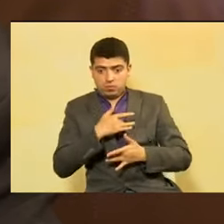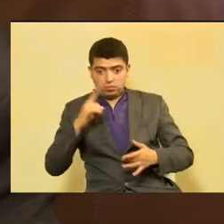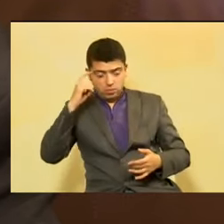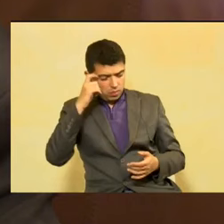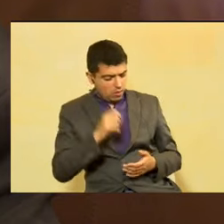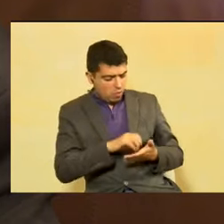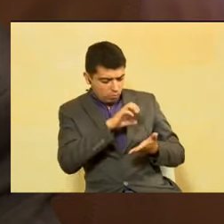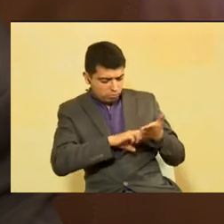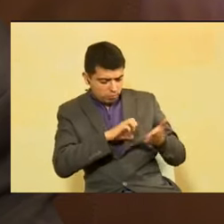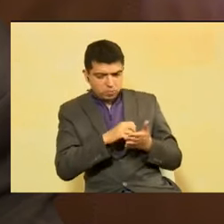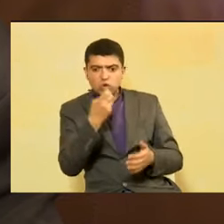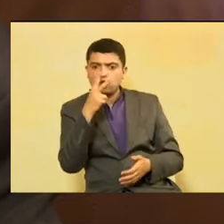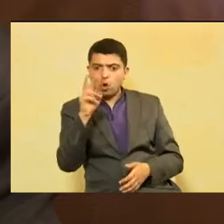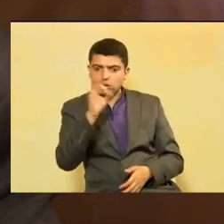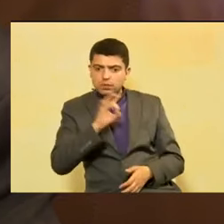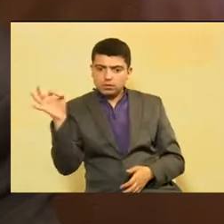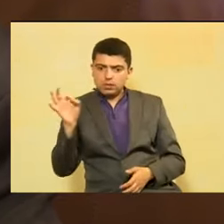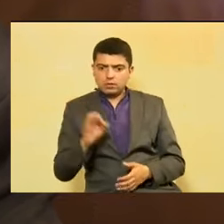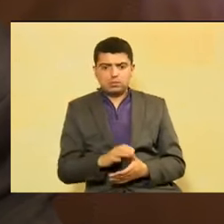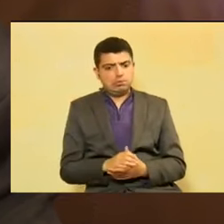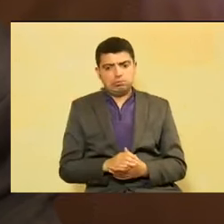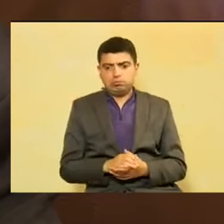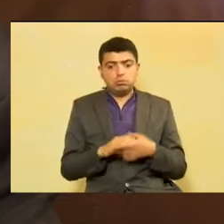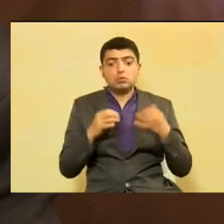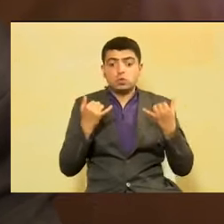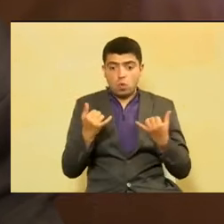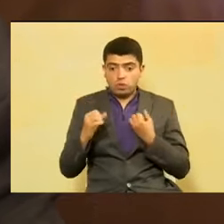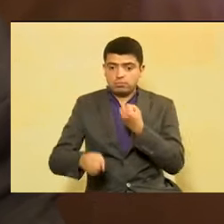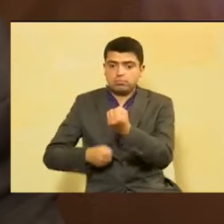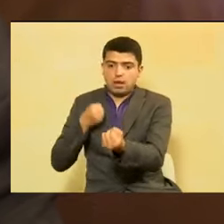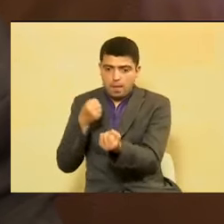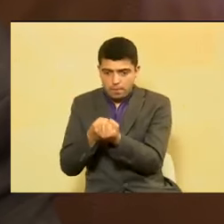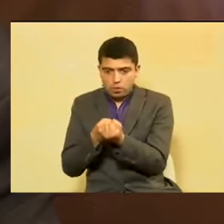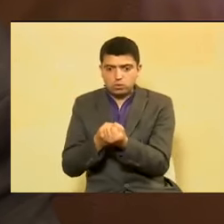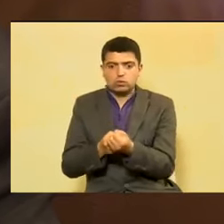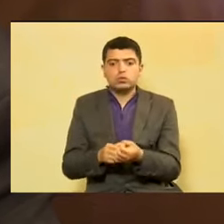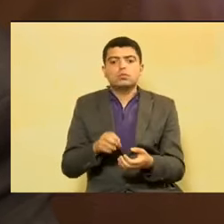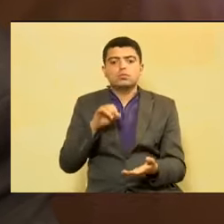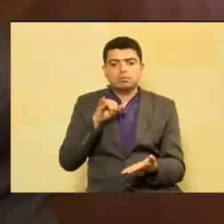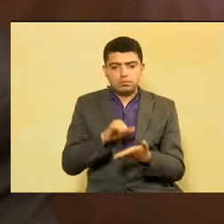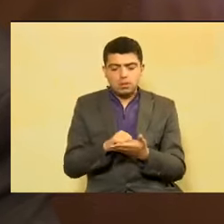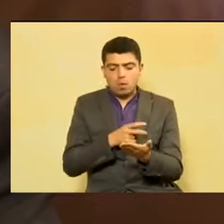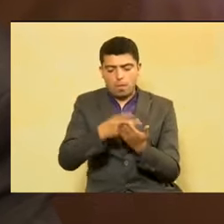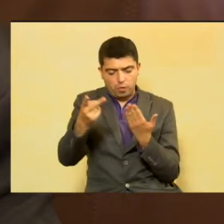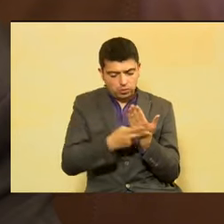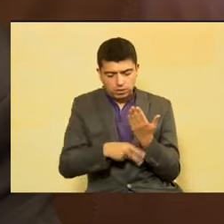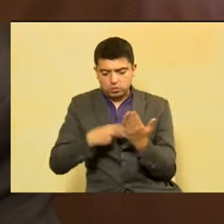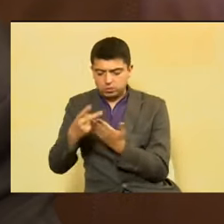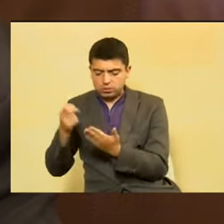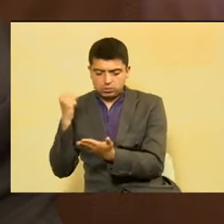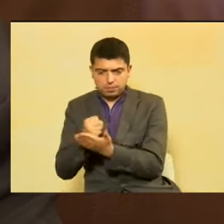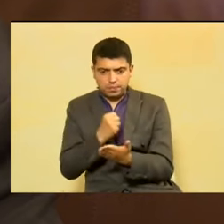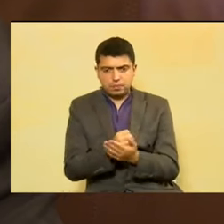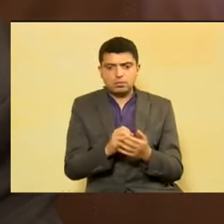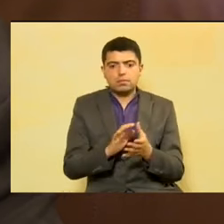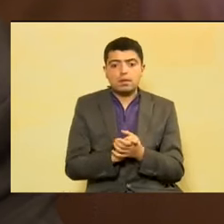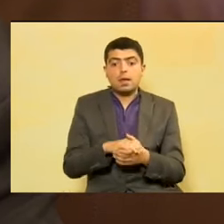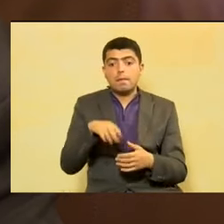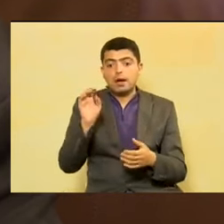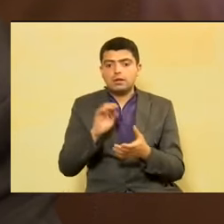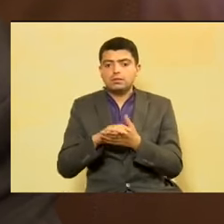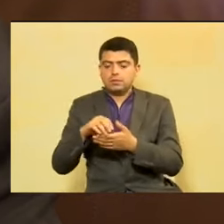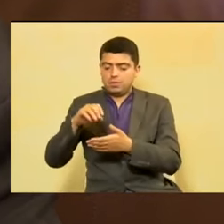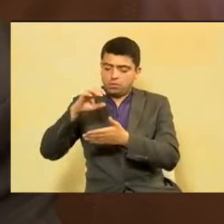12 por eso apoyé y he aprobado todos los proyectos que se han discutido aquí que tiene que ver con esa